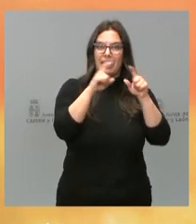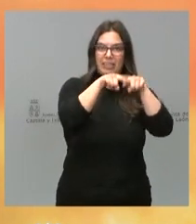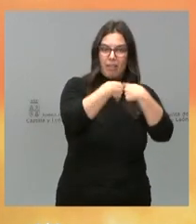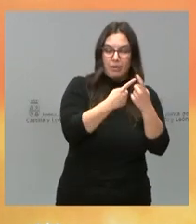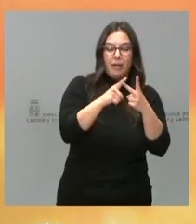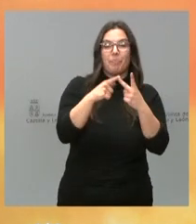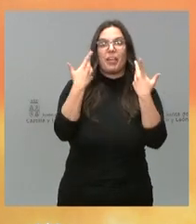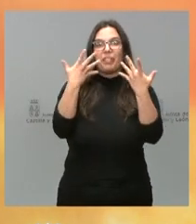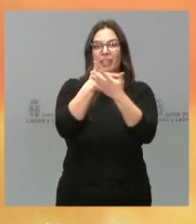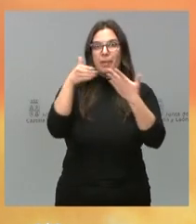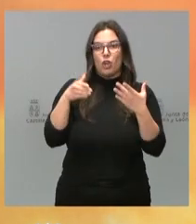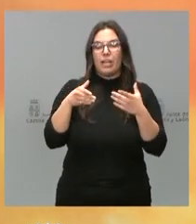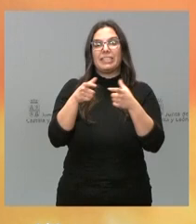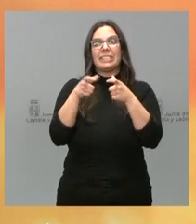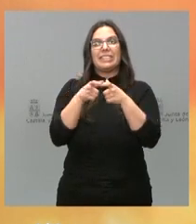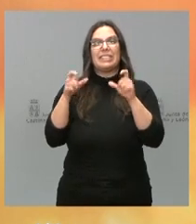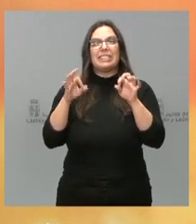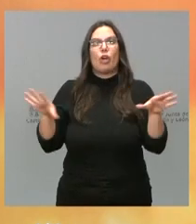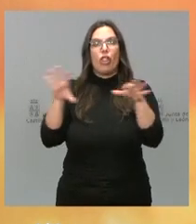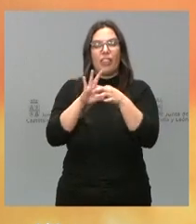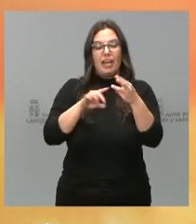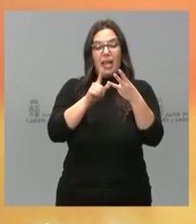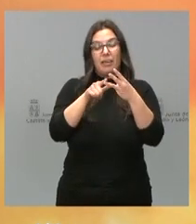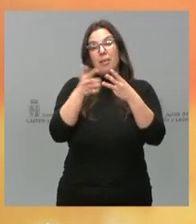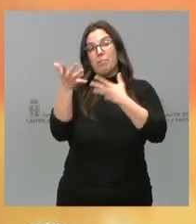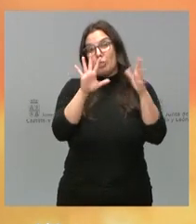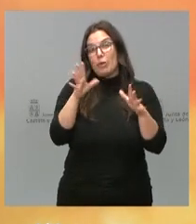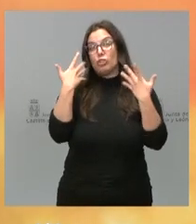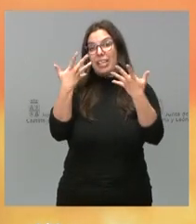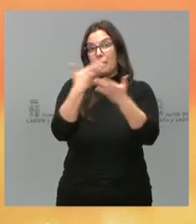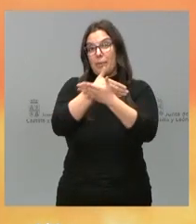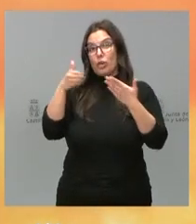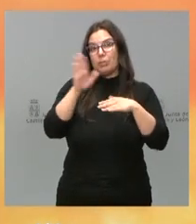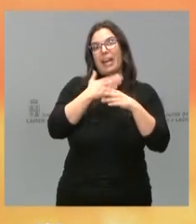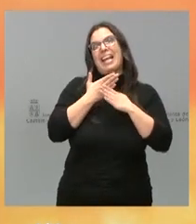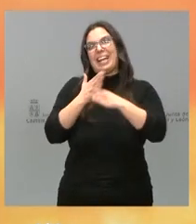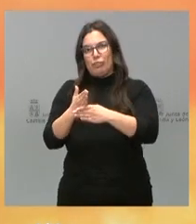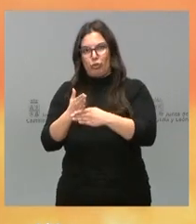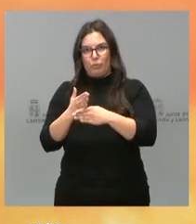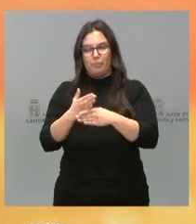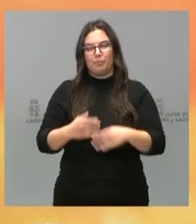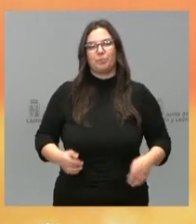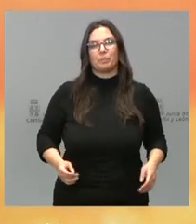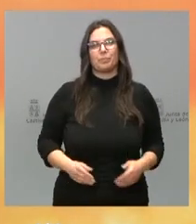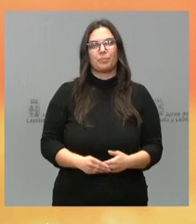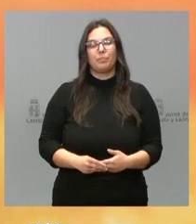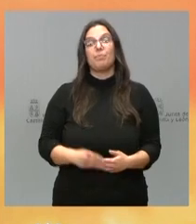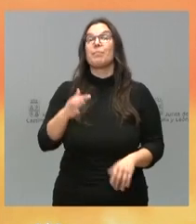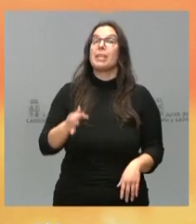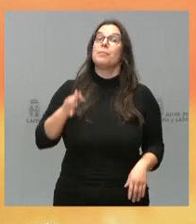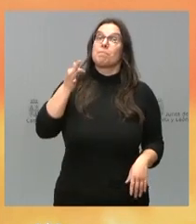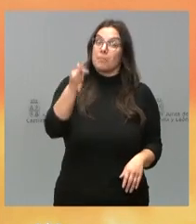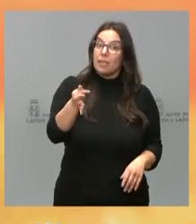millones del Bono concilia y otros 10 millones aproximadamente del resto de medidas y a mayores